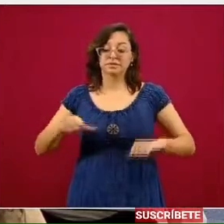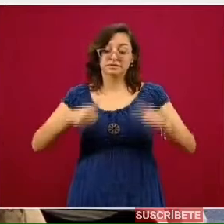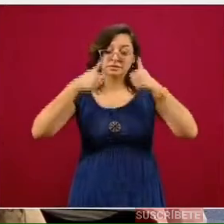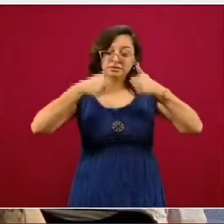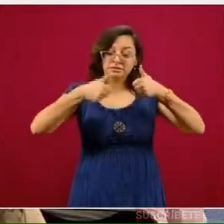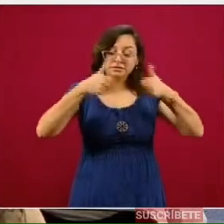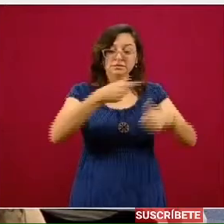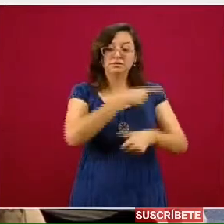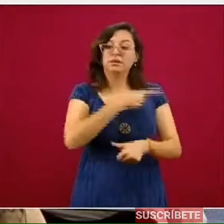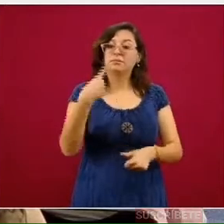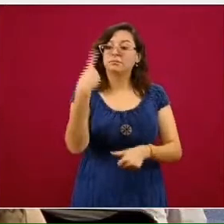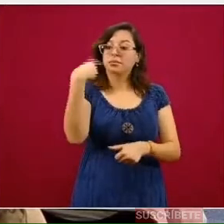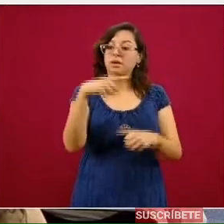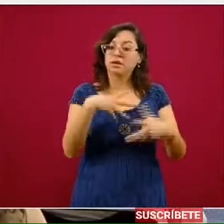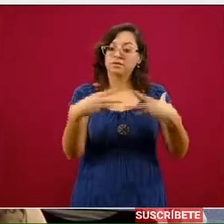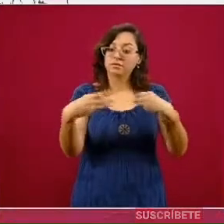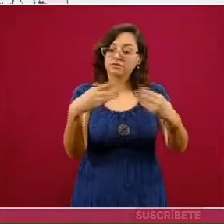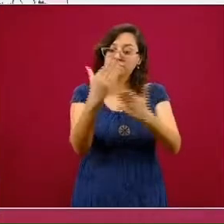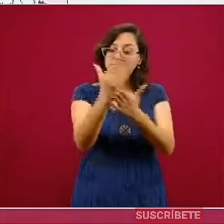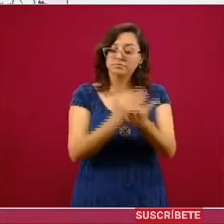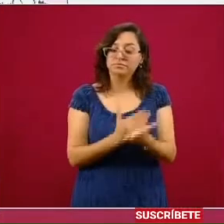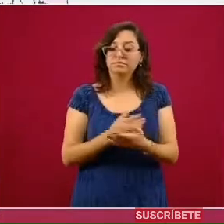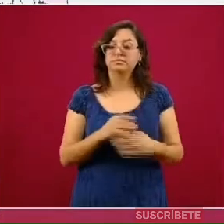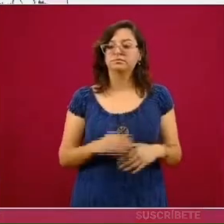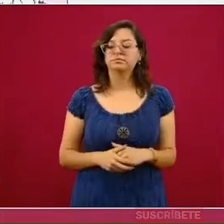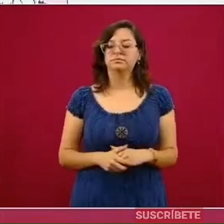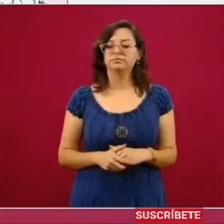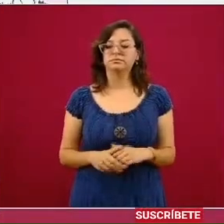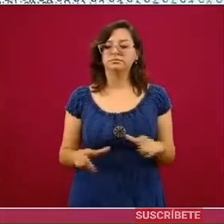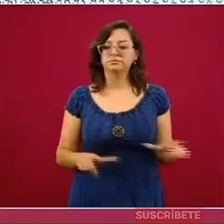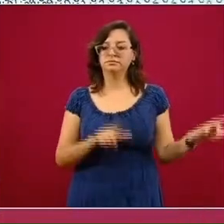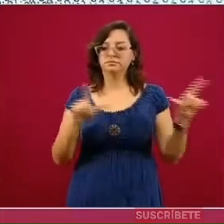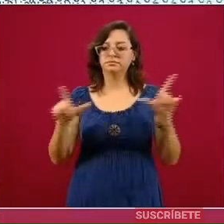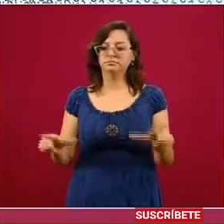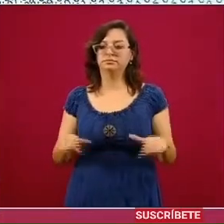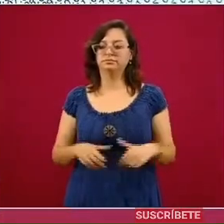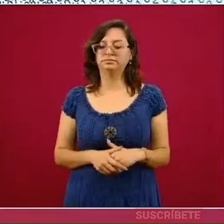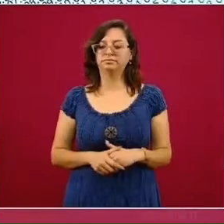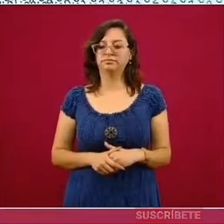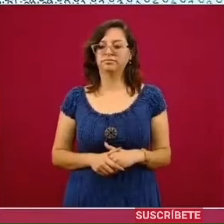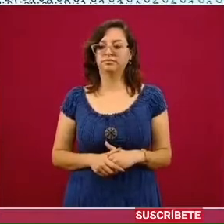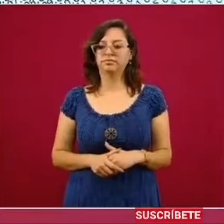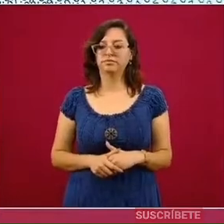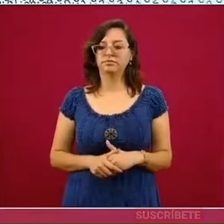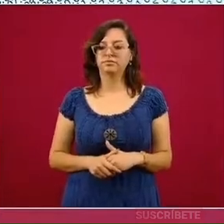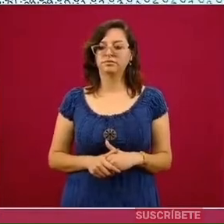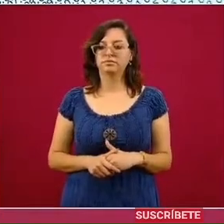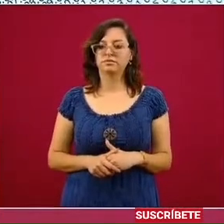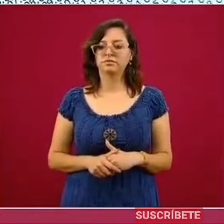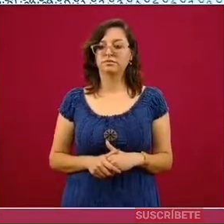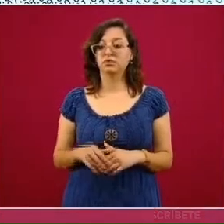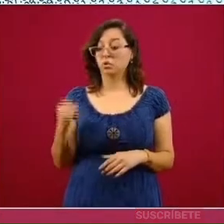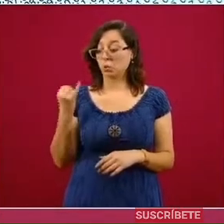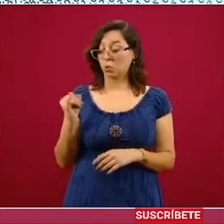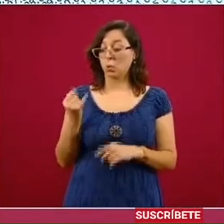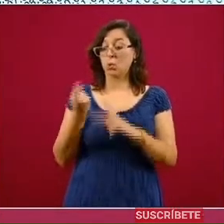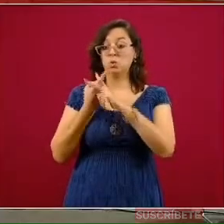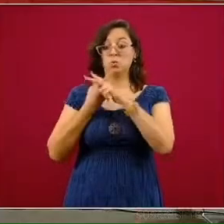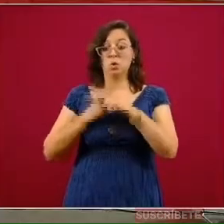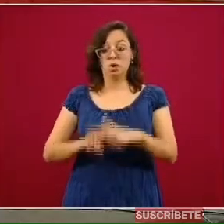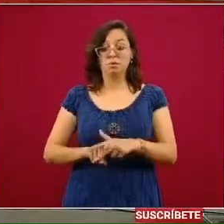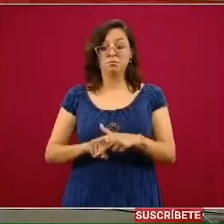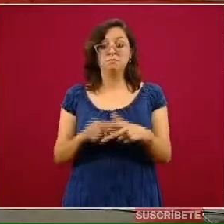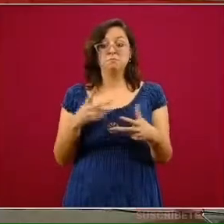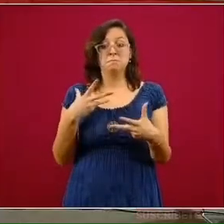para lograr que esta transmisión disminuya. Si vemos la siguiente diapositiva, vemos cómo inició el mes de junio